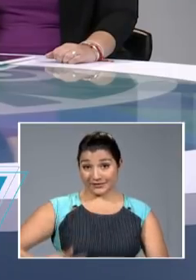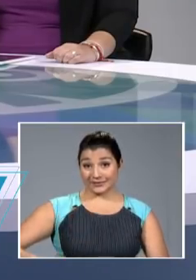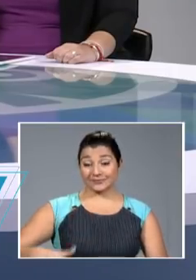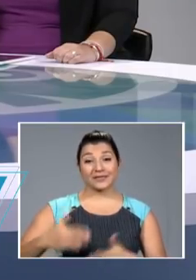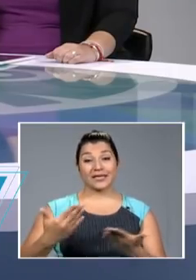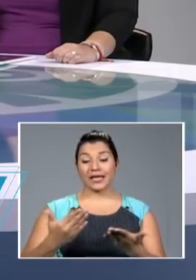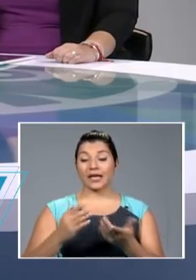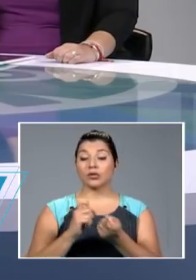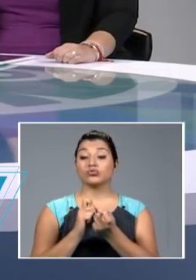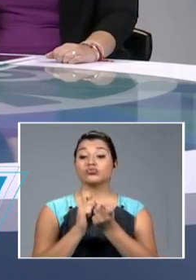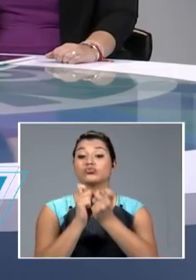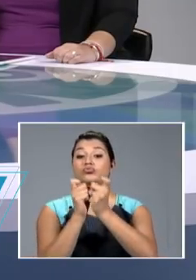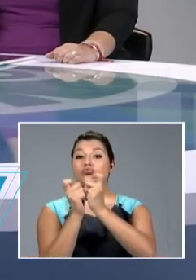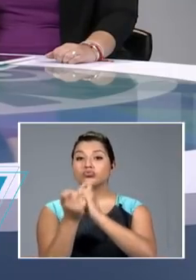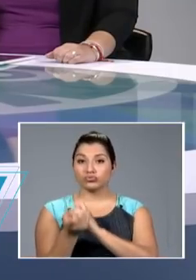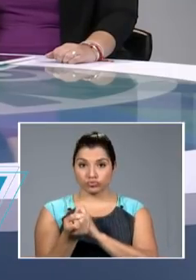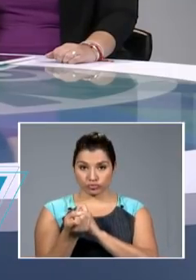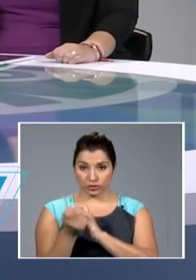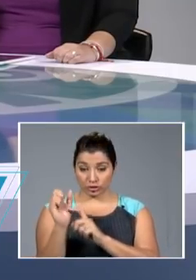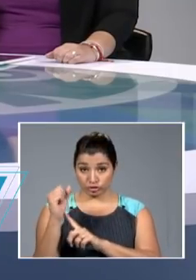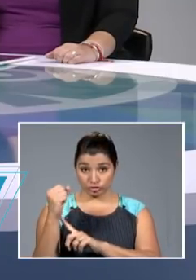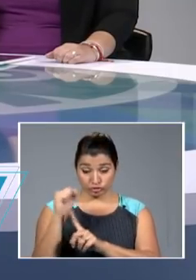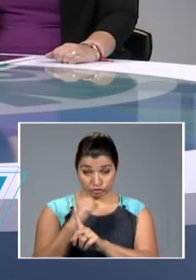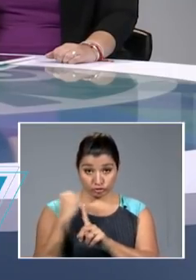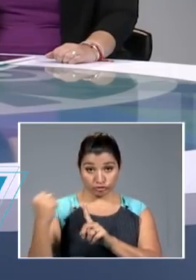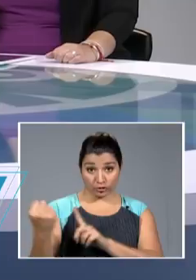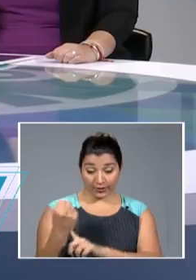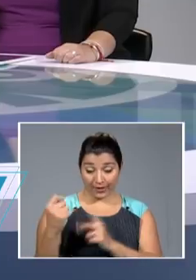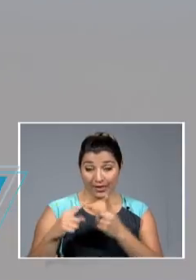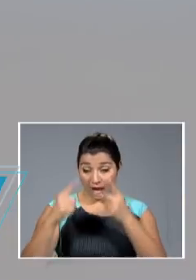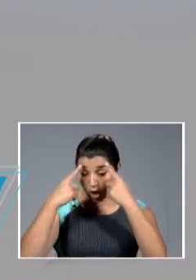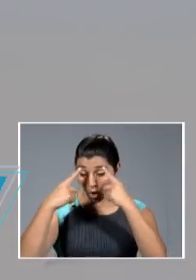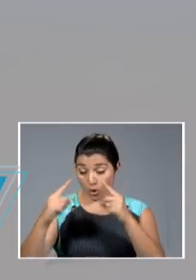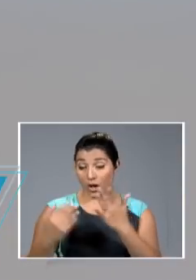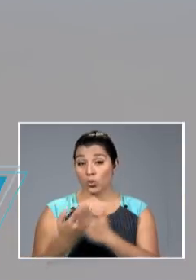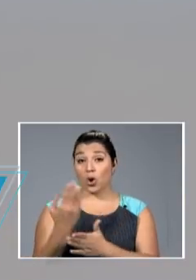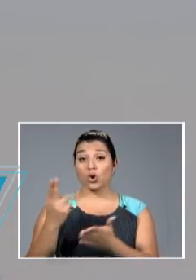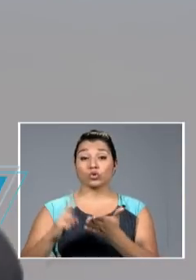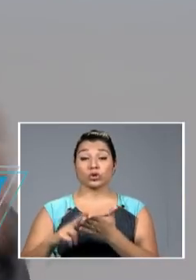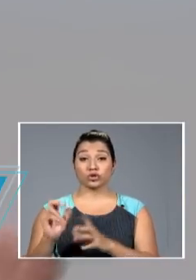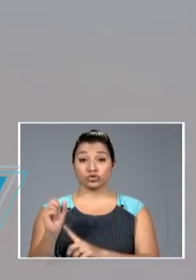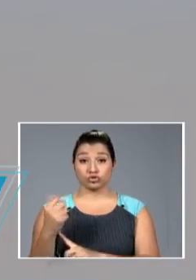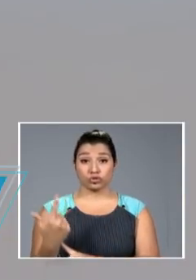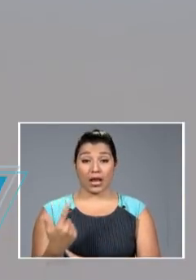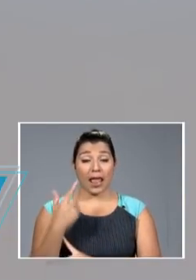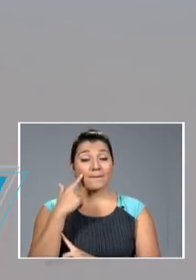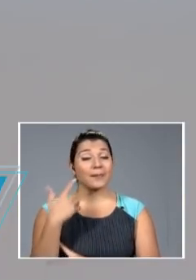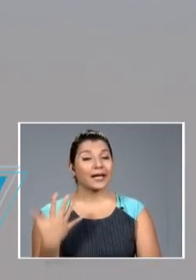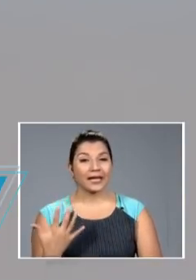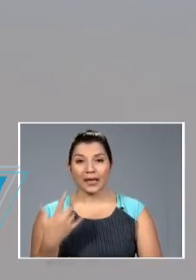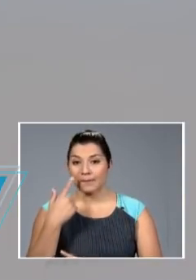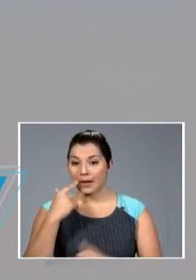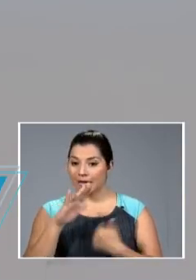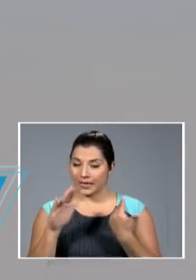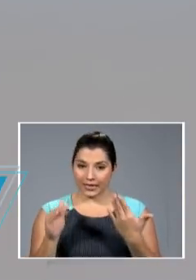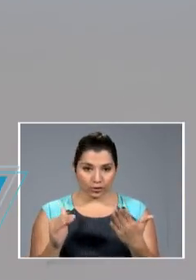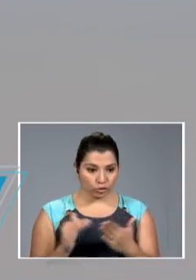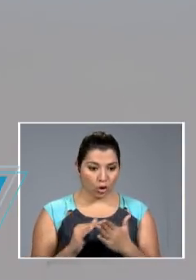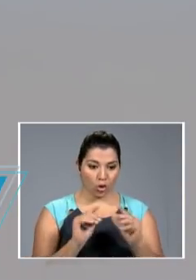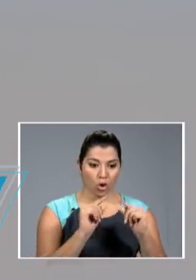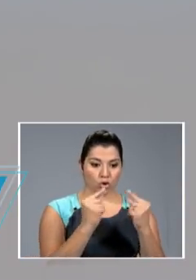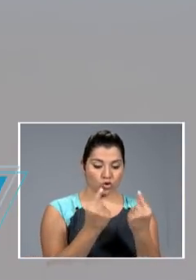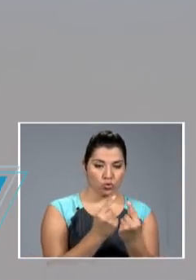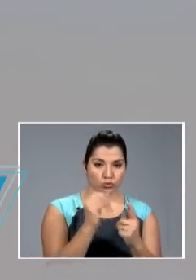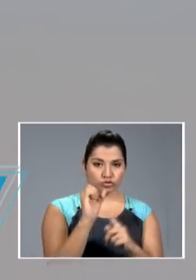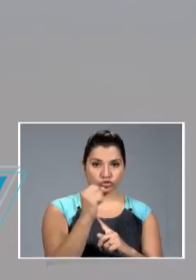el tejido social, lograr un nuevo contrato social en el cual todos los sectores cedamos un poco